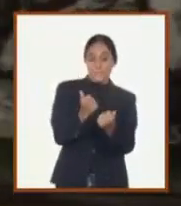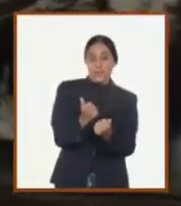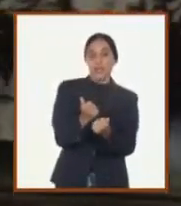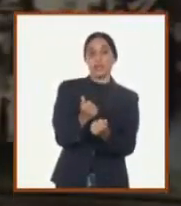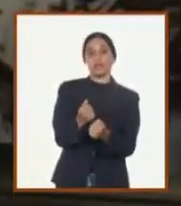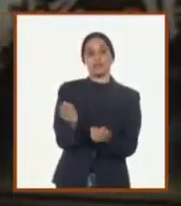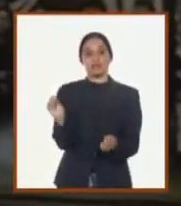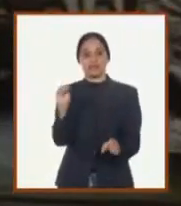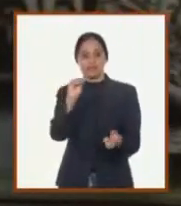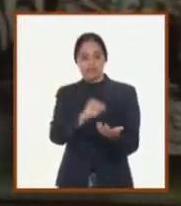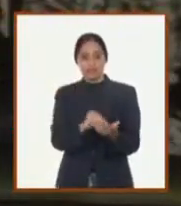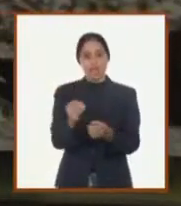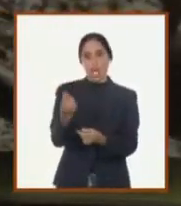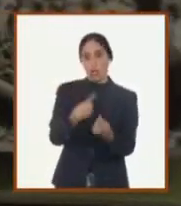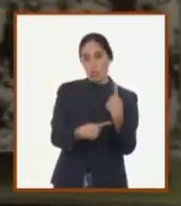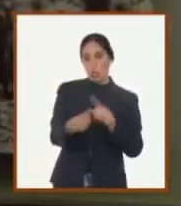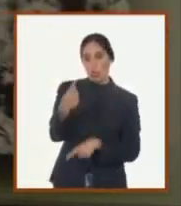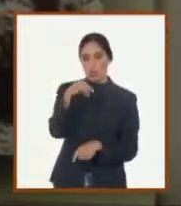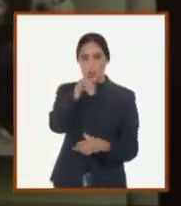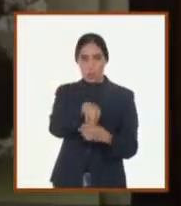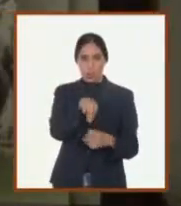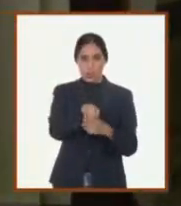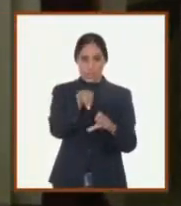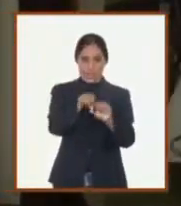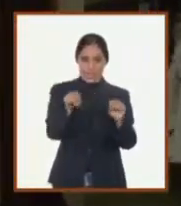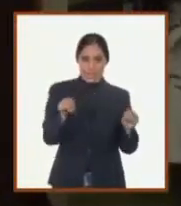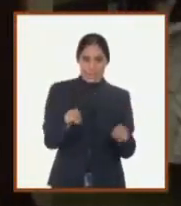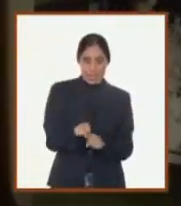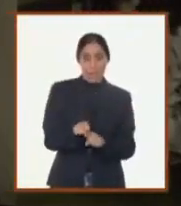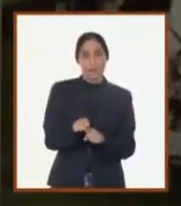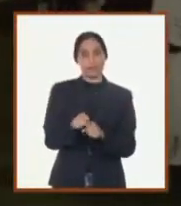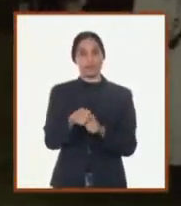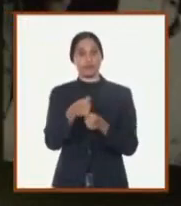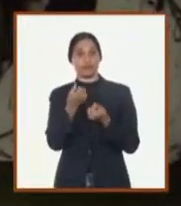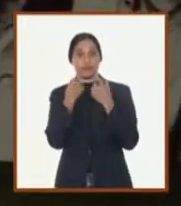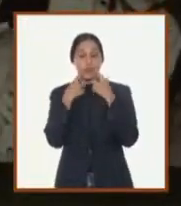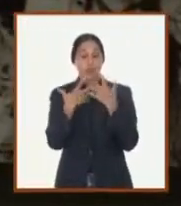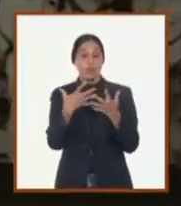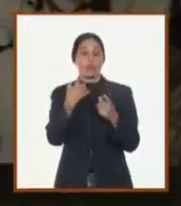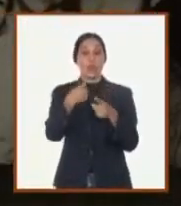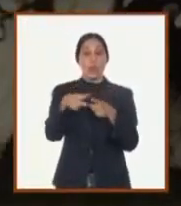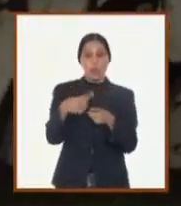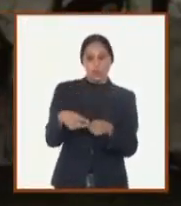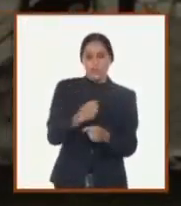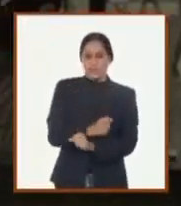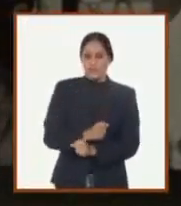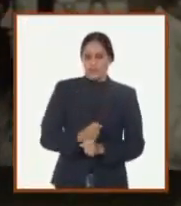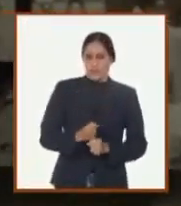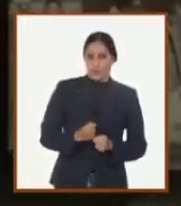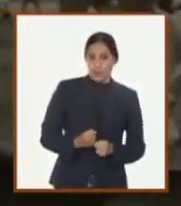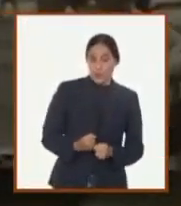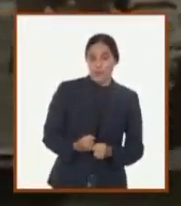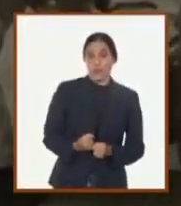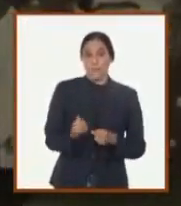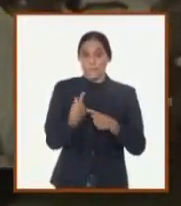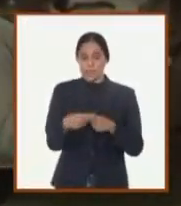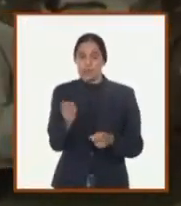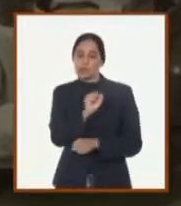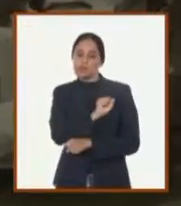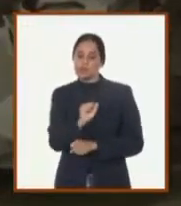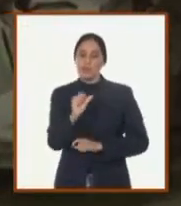introduciendo y tener por supuesto un respaldo de emergencia y a su vez eh con un gran esfuerzo pero se ha ido logrando